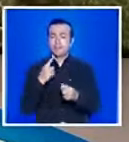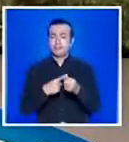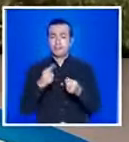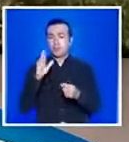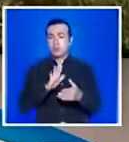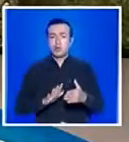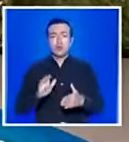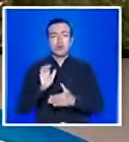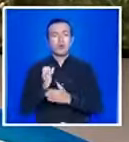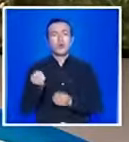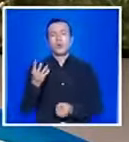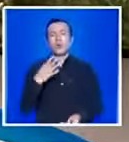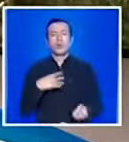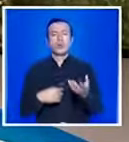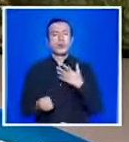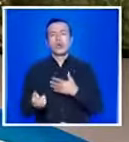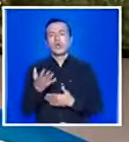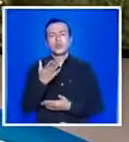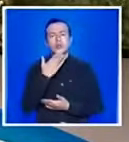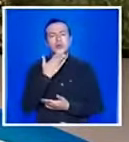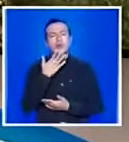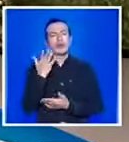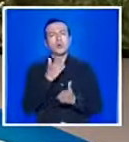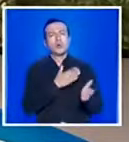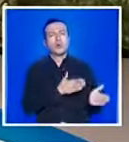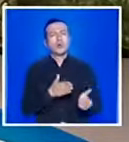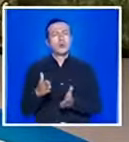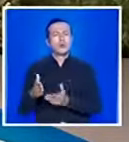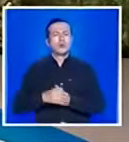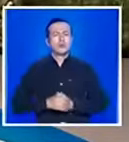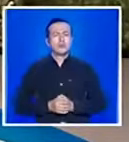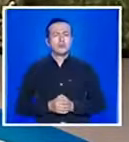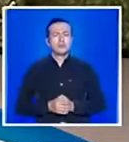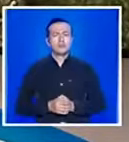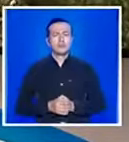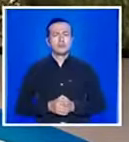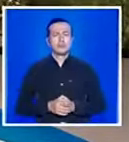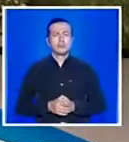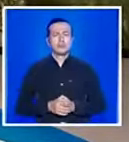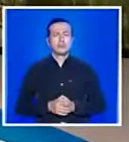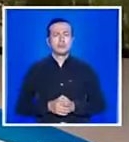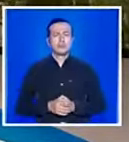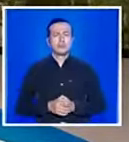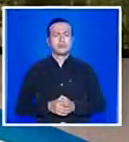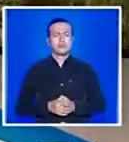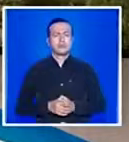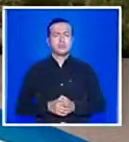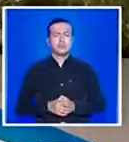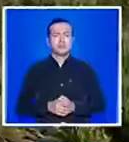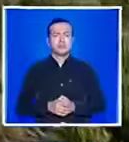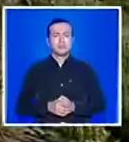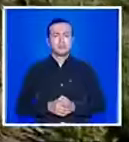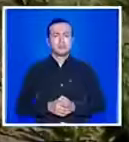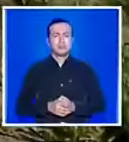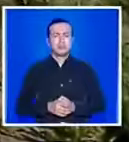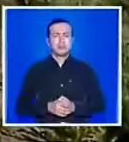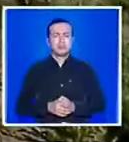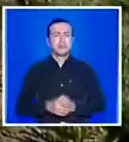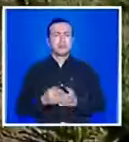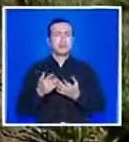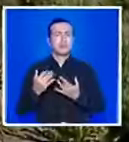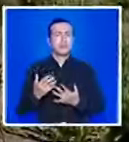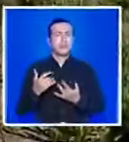esto. Cuéntanos más detalles de esta protesta que están organizando. Píntac está en la lucha. Bueno, han esperado unos